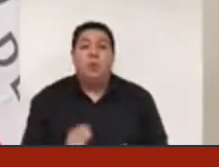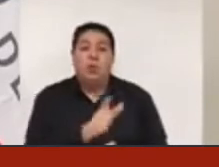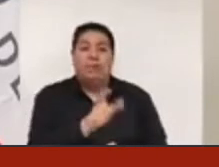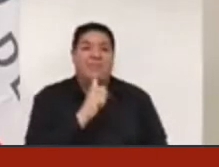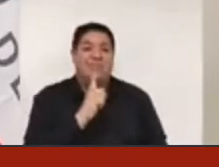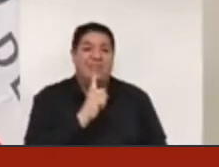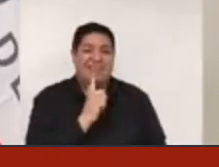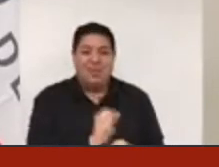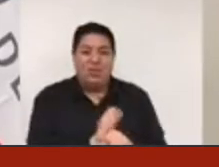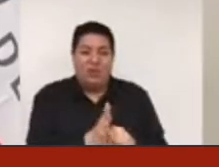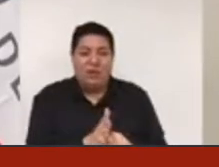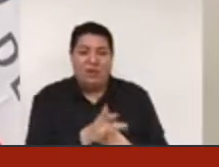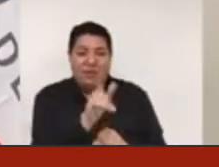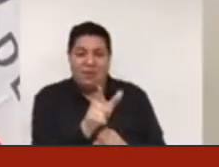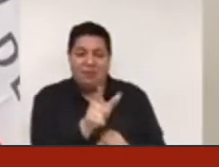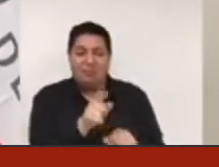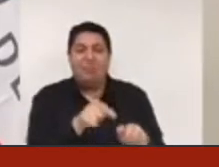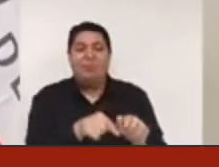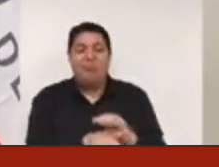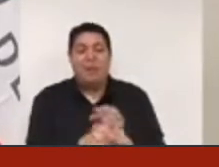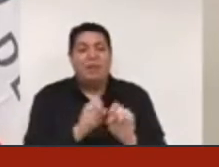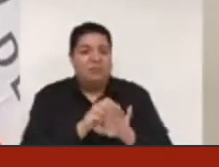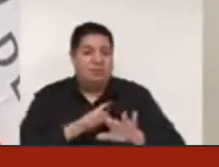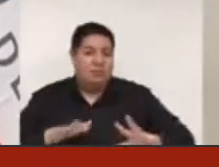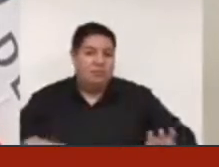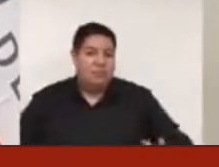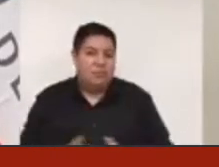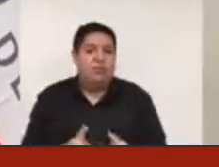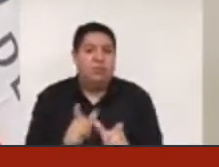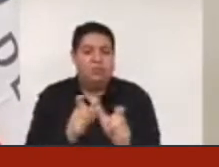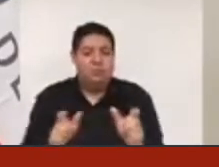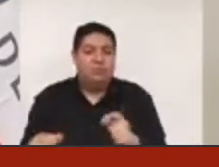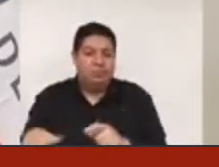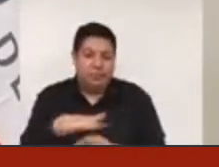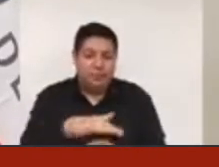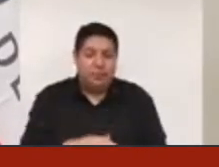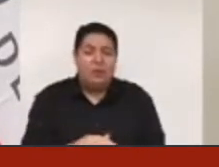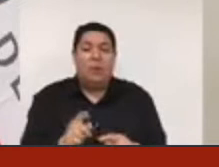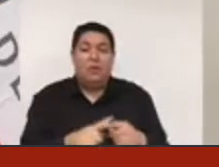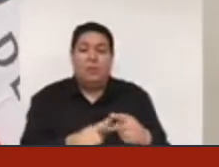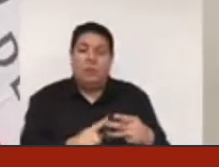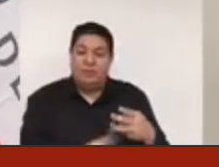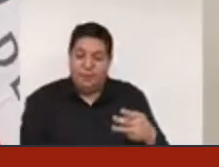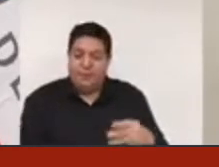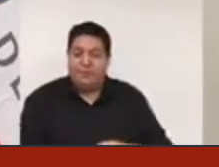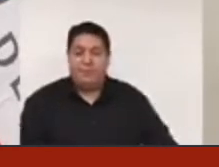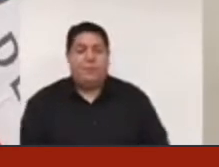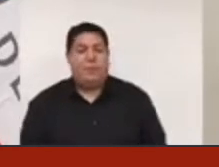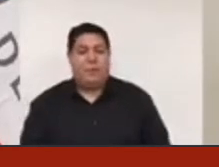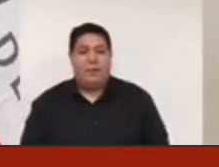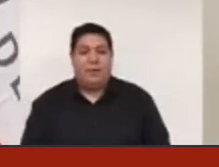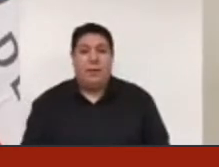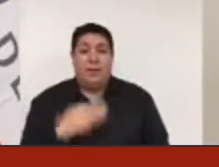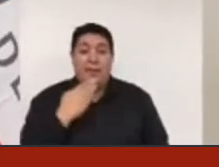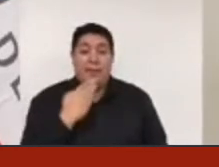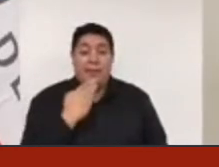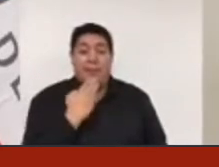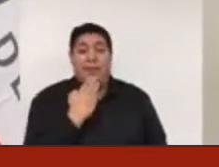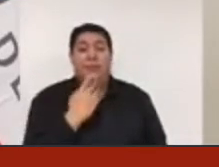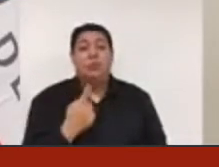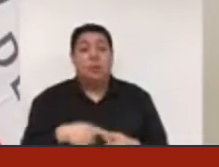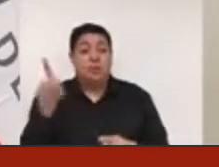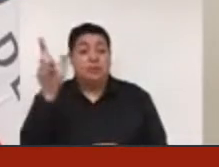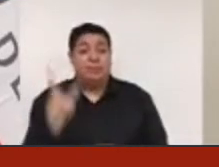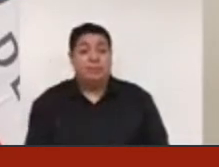persona positiva en ese lugar y generó varios contagio estos tres fueron en ese mismo lugar y también tenemos otra